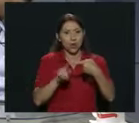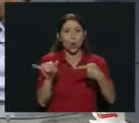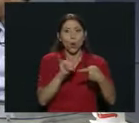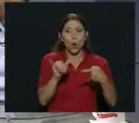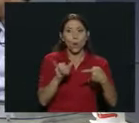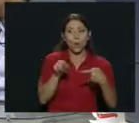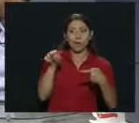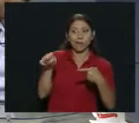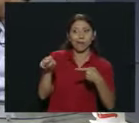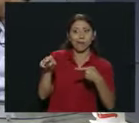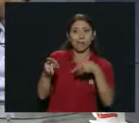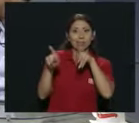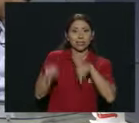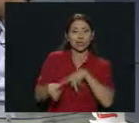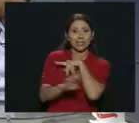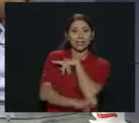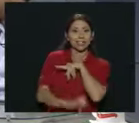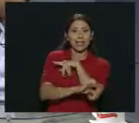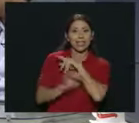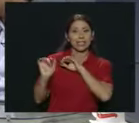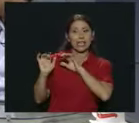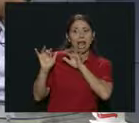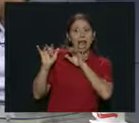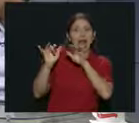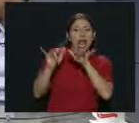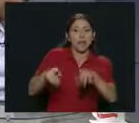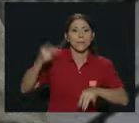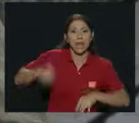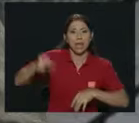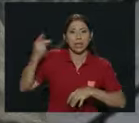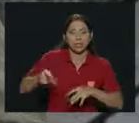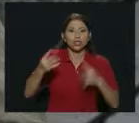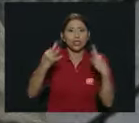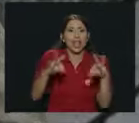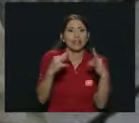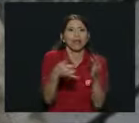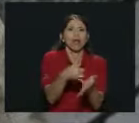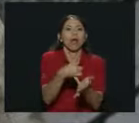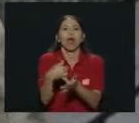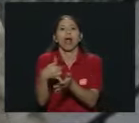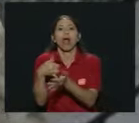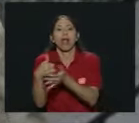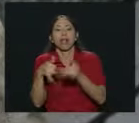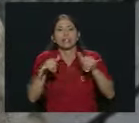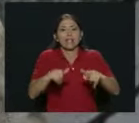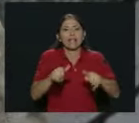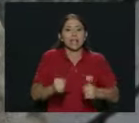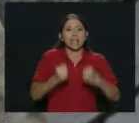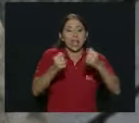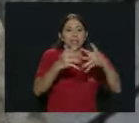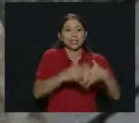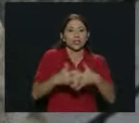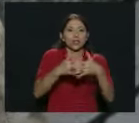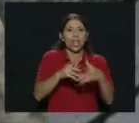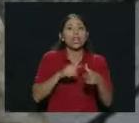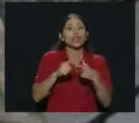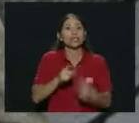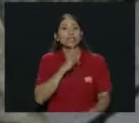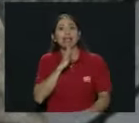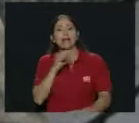sujetos peligrosos que están intentando socavar la estabilidad de los Estados Unidos. Entonces hay un fuerte discurso contra las